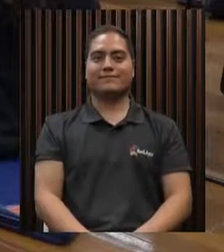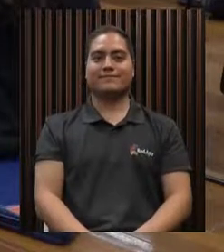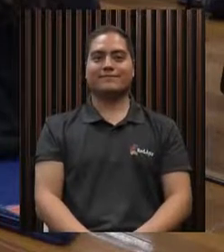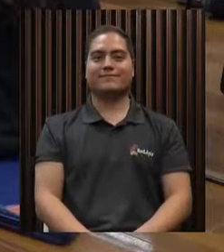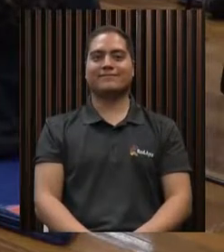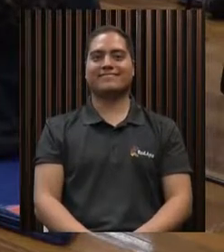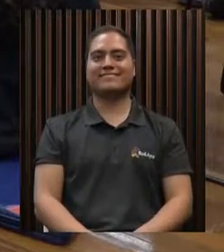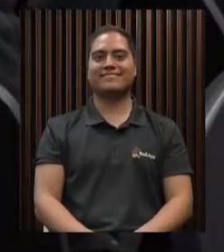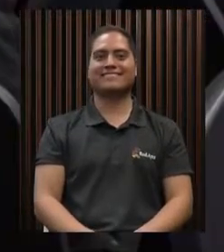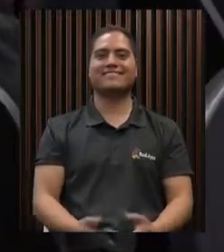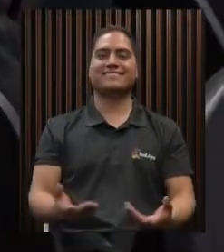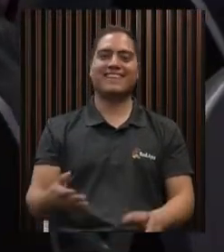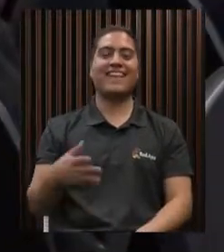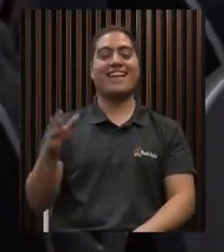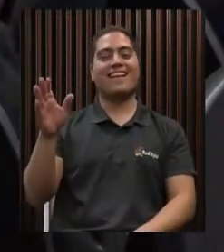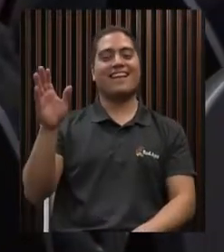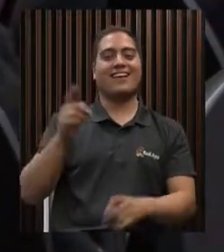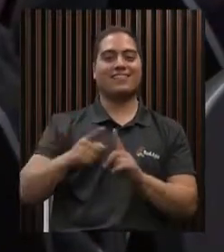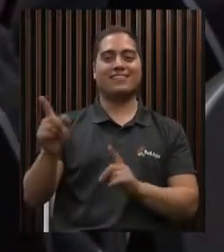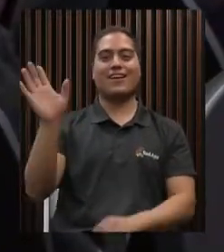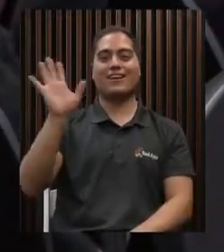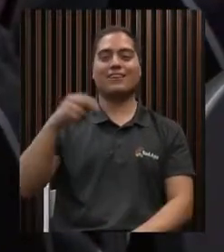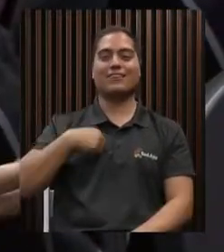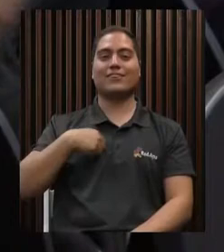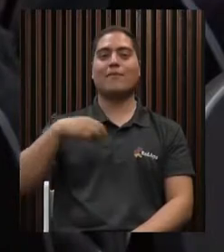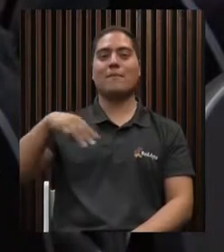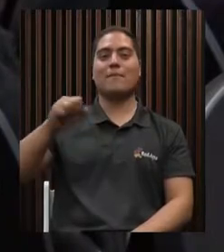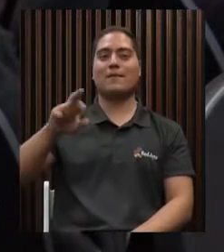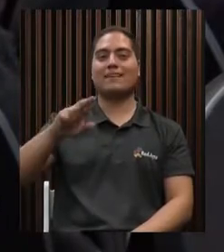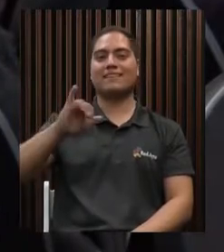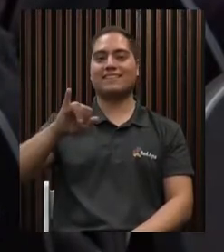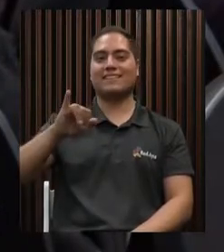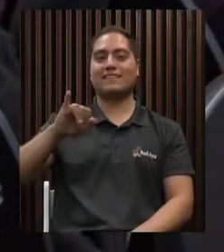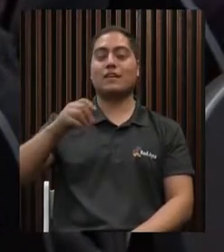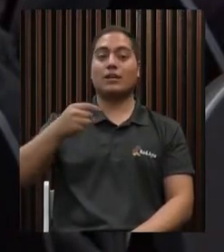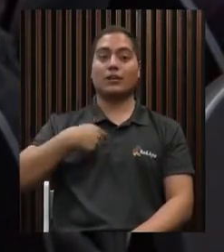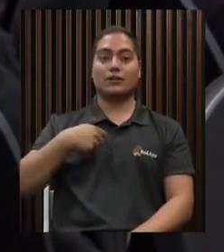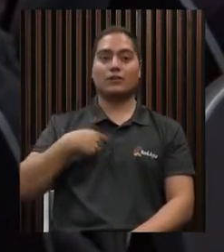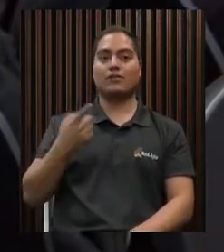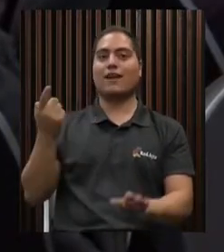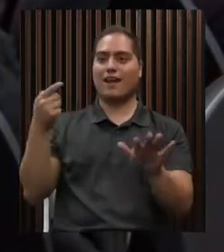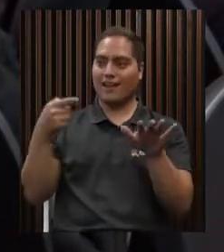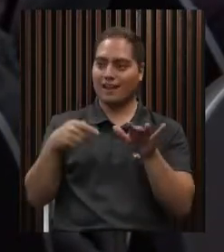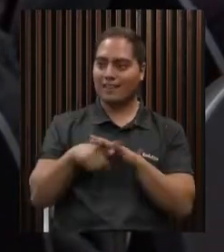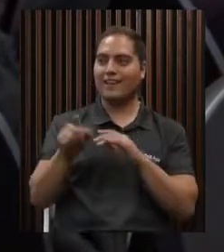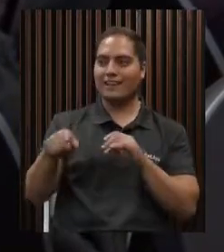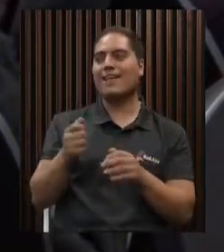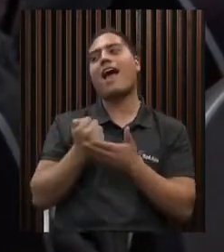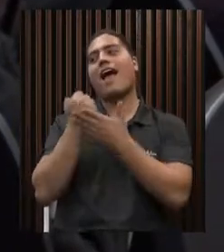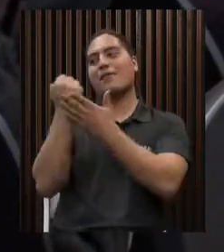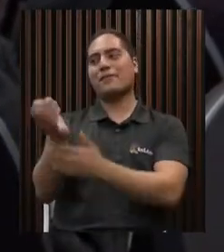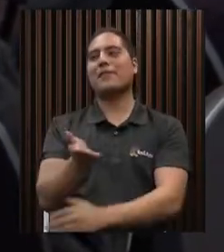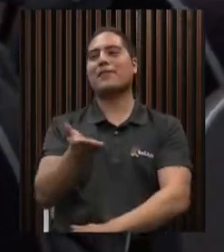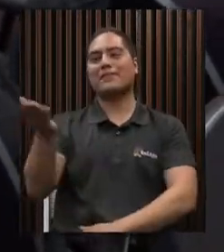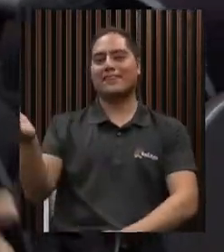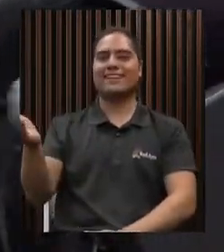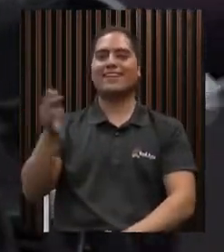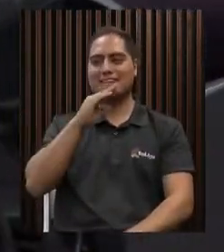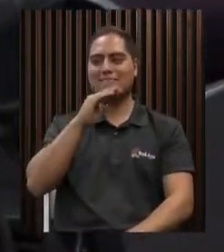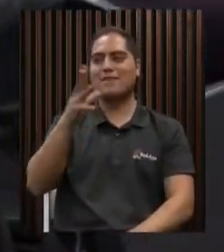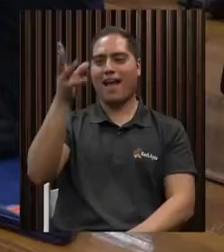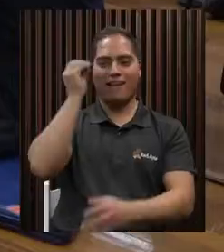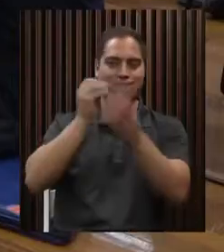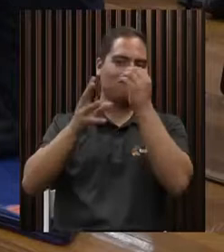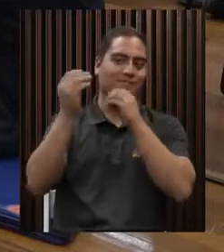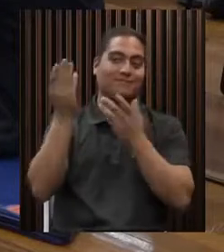Hola. Hola, yo soy Mari y estoy aquí para ayudarlos a ustedes y aprender de qué se trata el workshop.